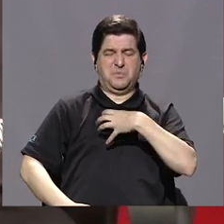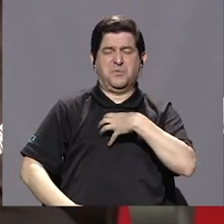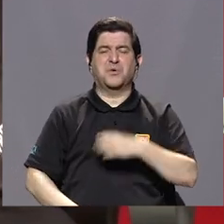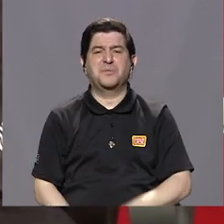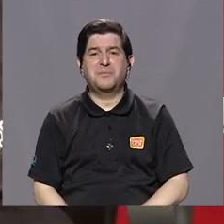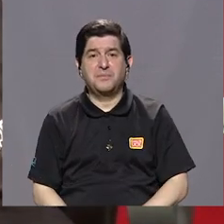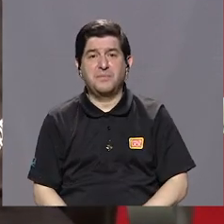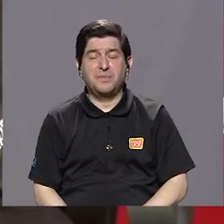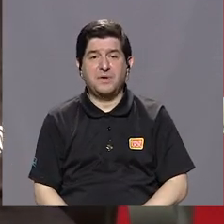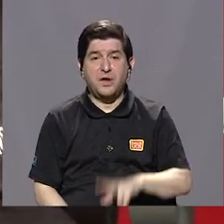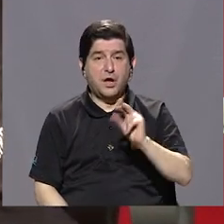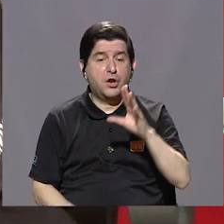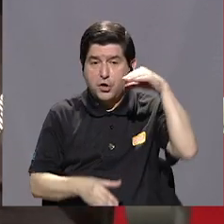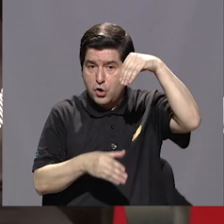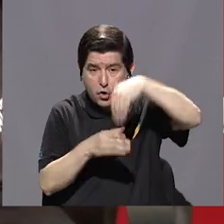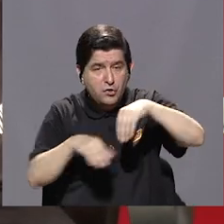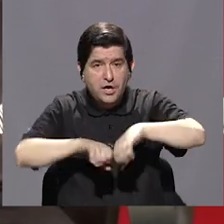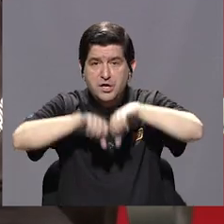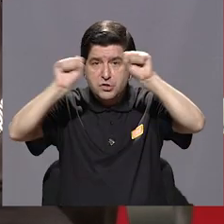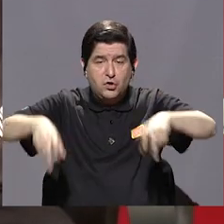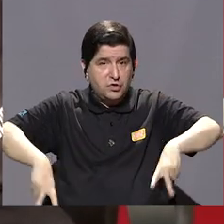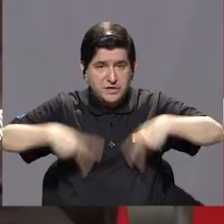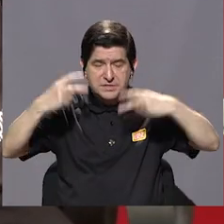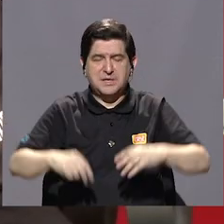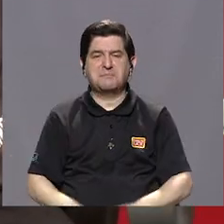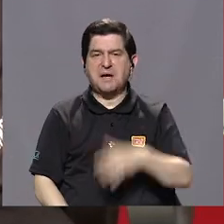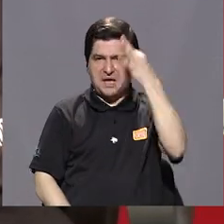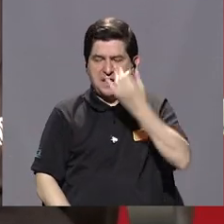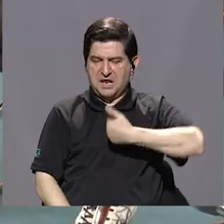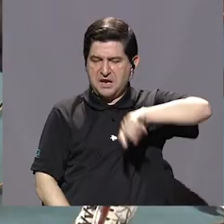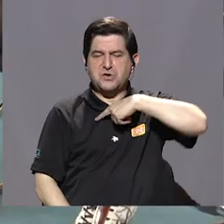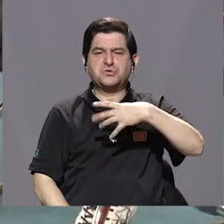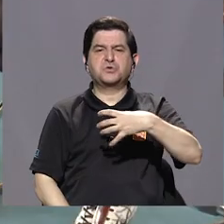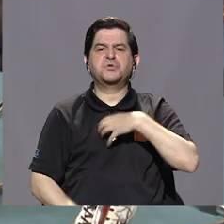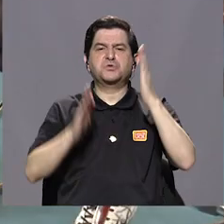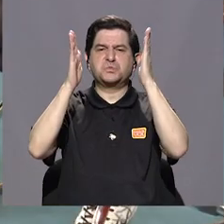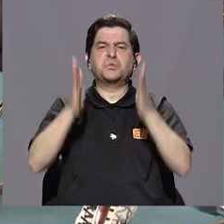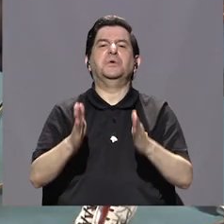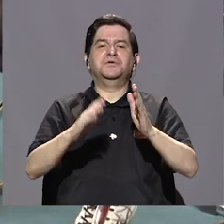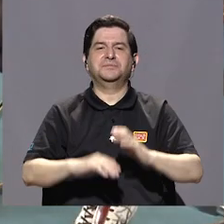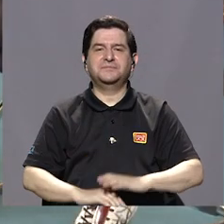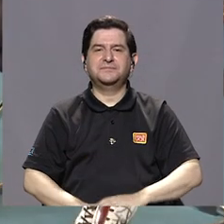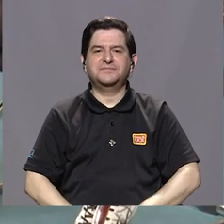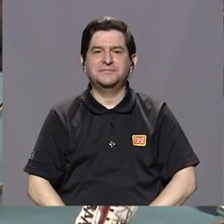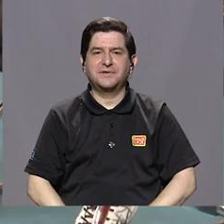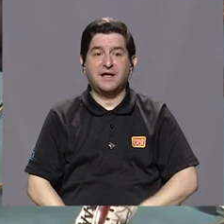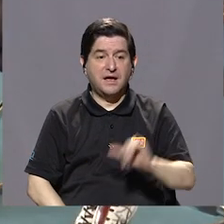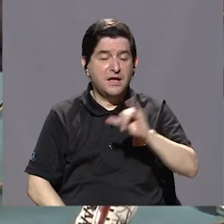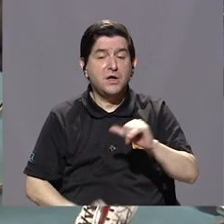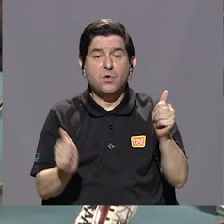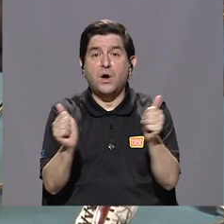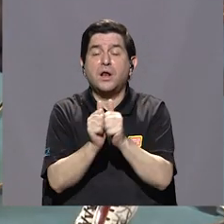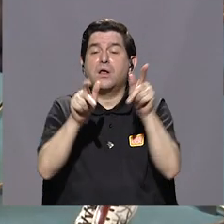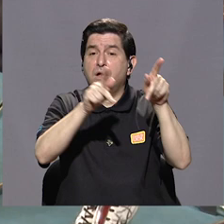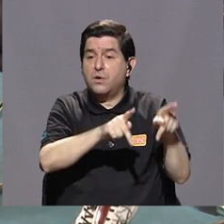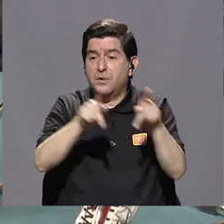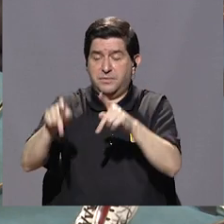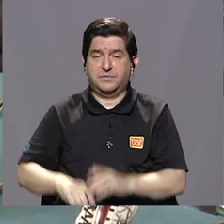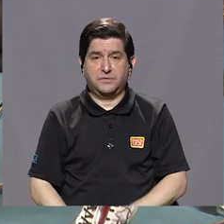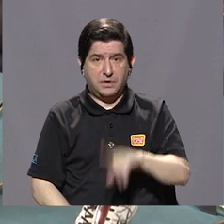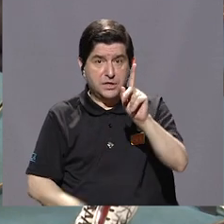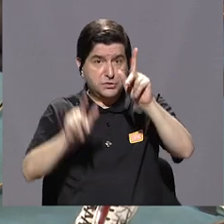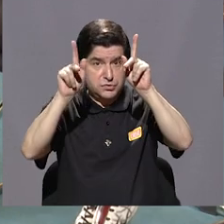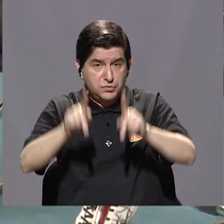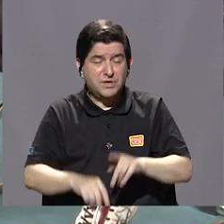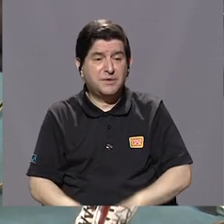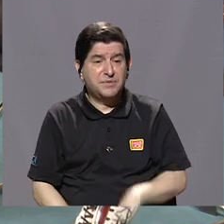nos vemos como parte del ecosistema, sino como dueños del ecosistema, y asimismo hacia las personas. Si una persona